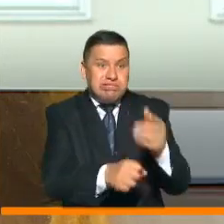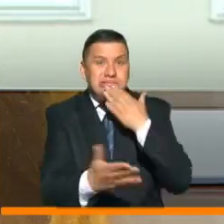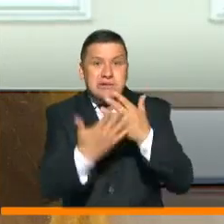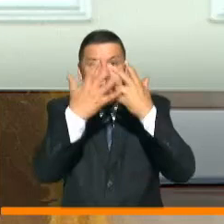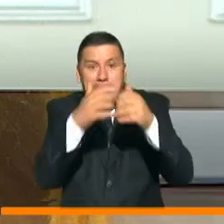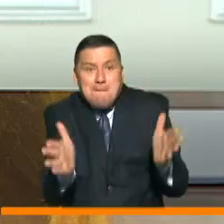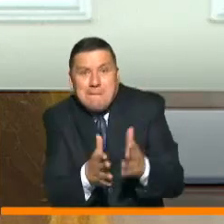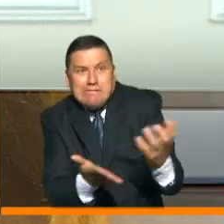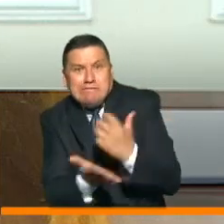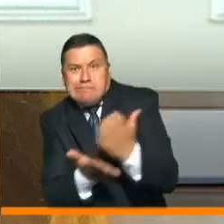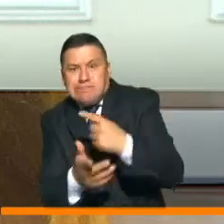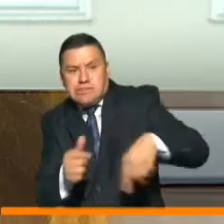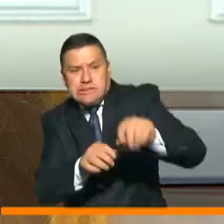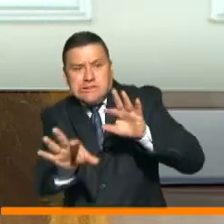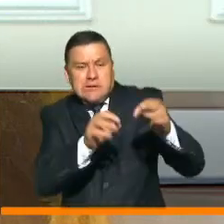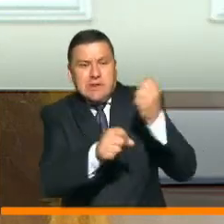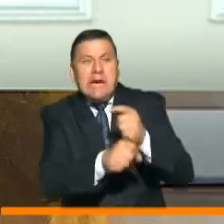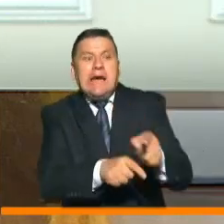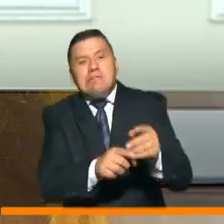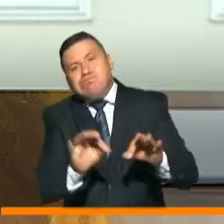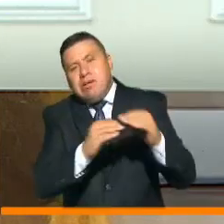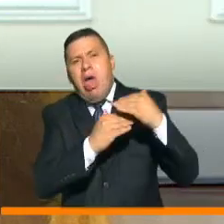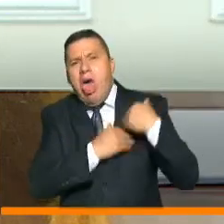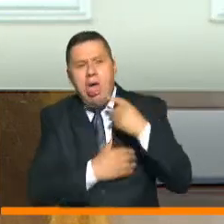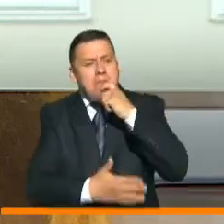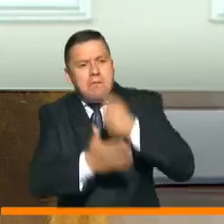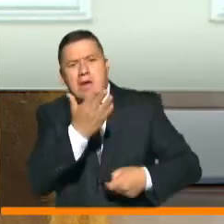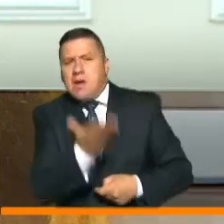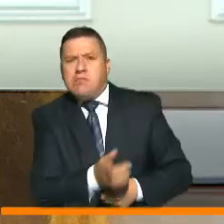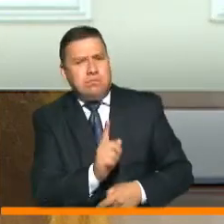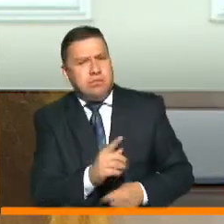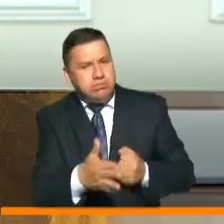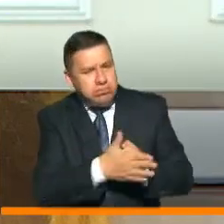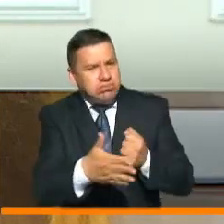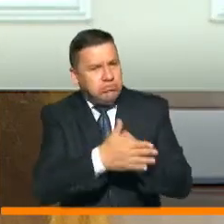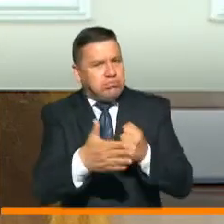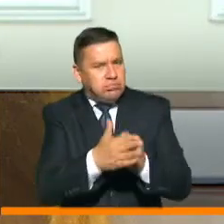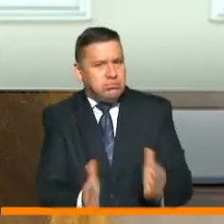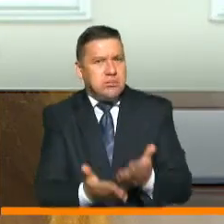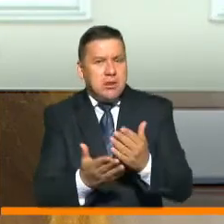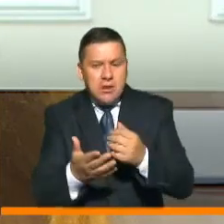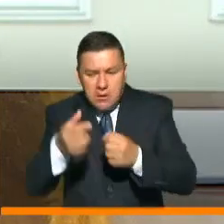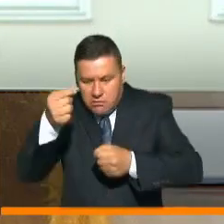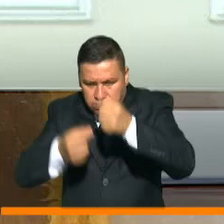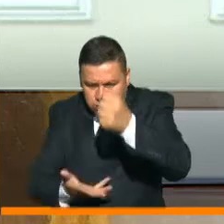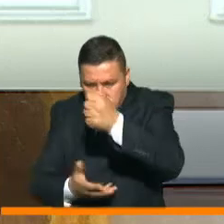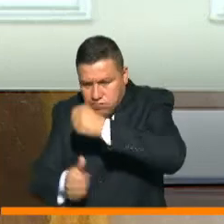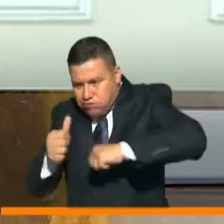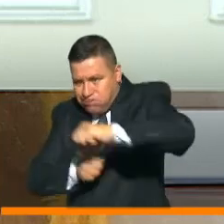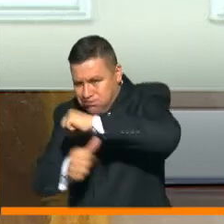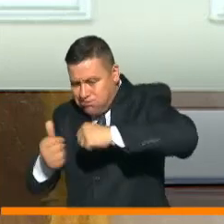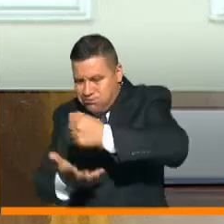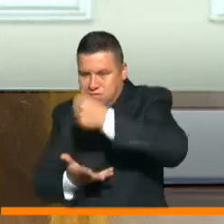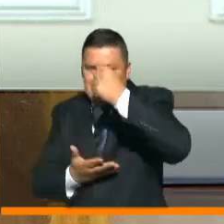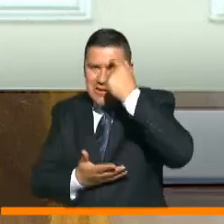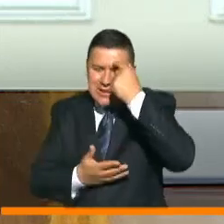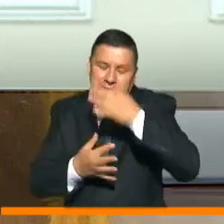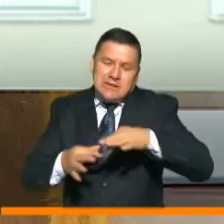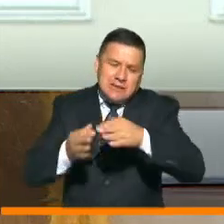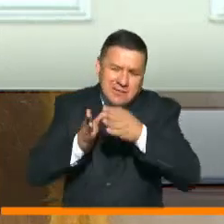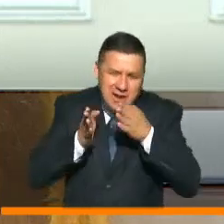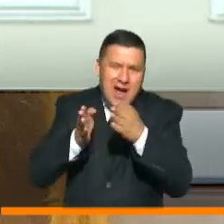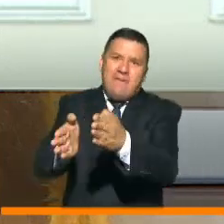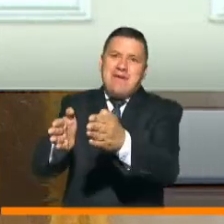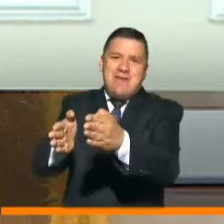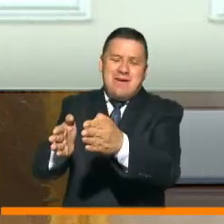es importante destacar. Gracias a que eso ayuda a impulsar el presupuesto de reactivación, por esta vía también